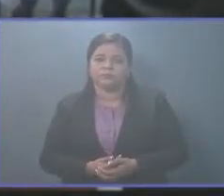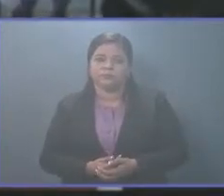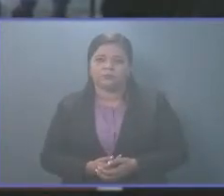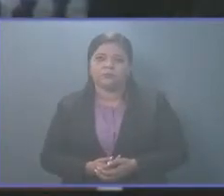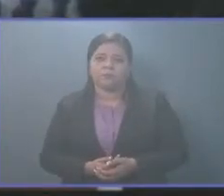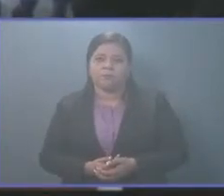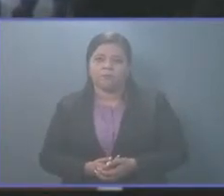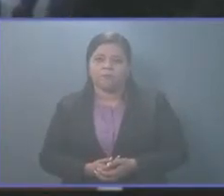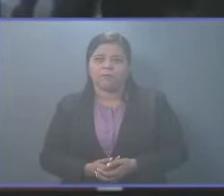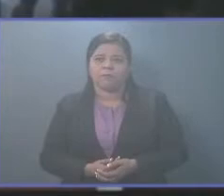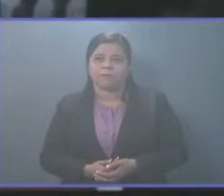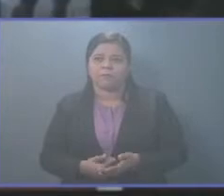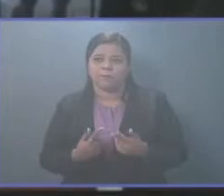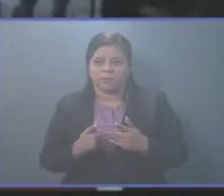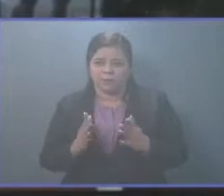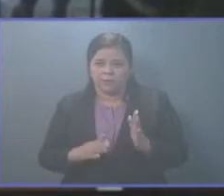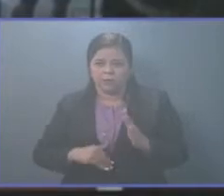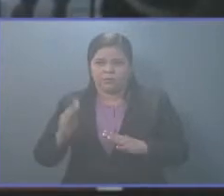haya